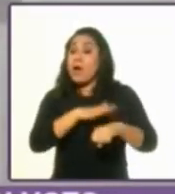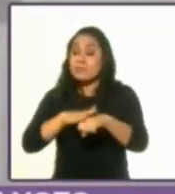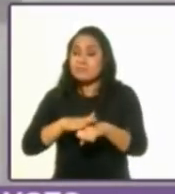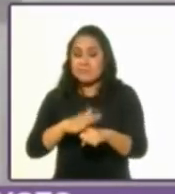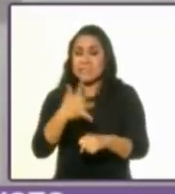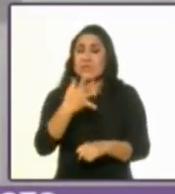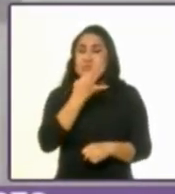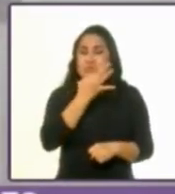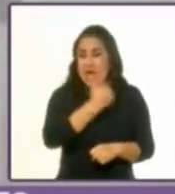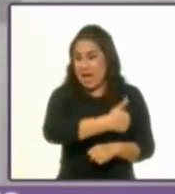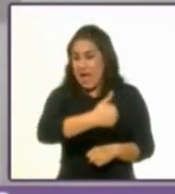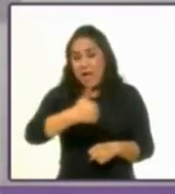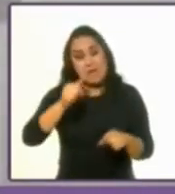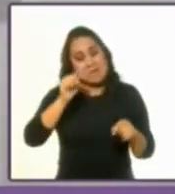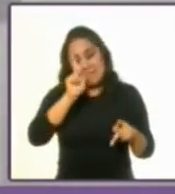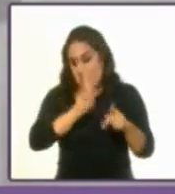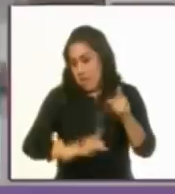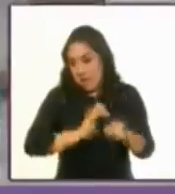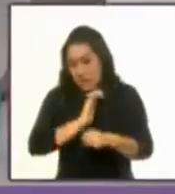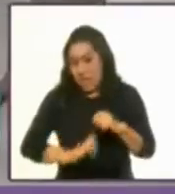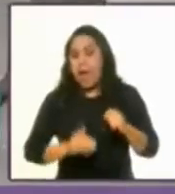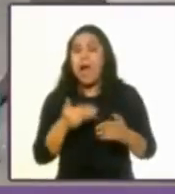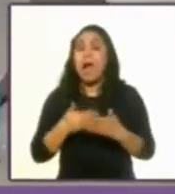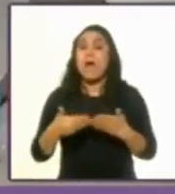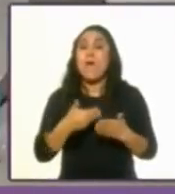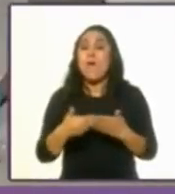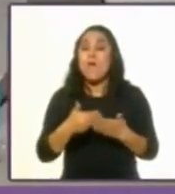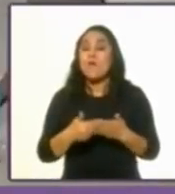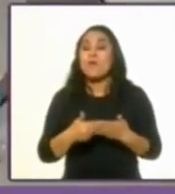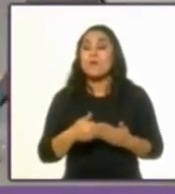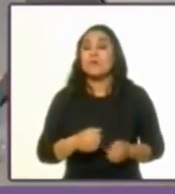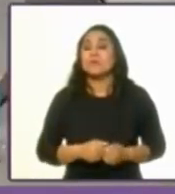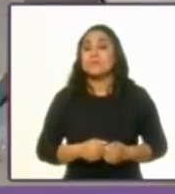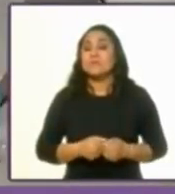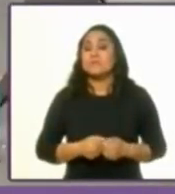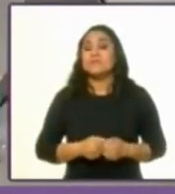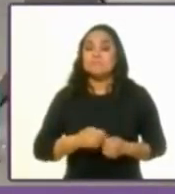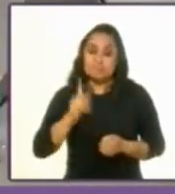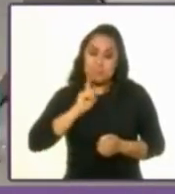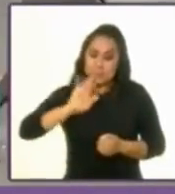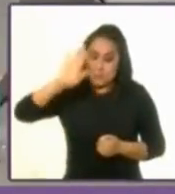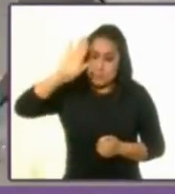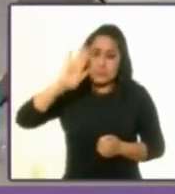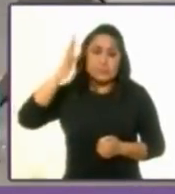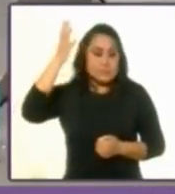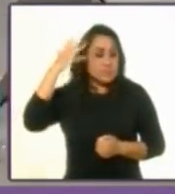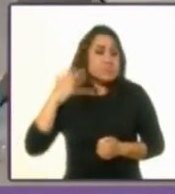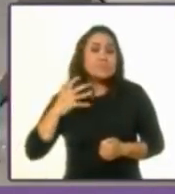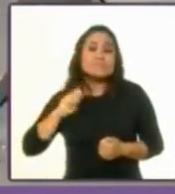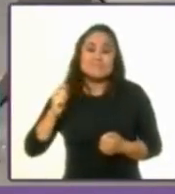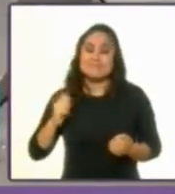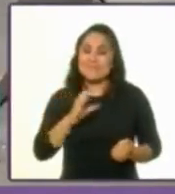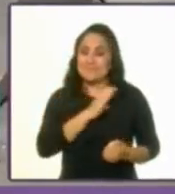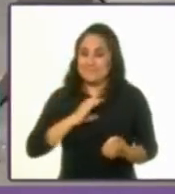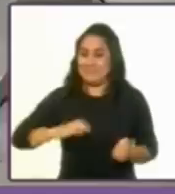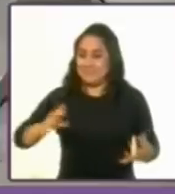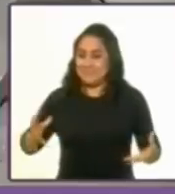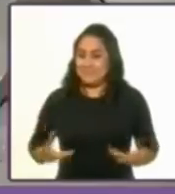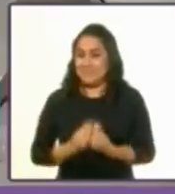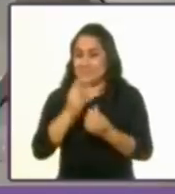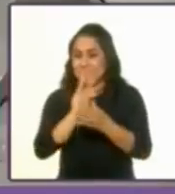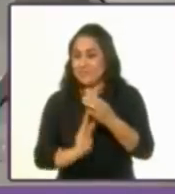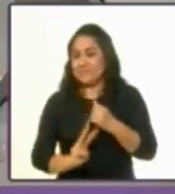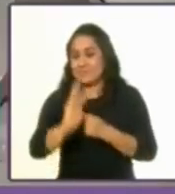bolsa de 5 minutos y ha pedido el uso de la palabra en la candidatura claudia sheinbaum de la candidatura común juntos haremos historia